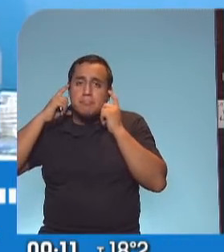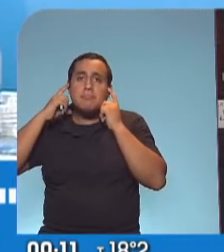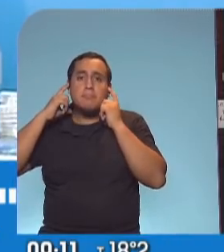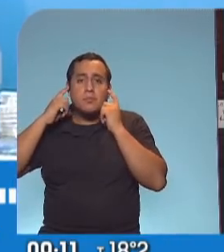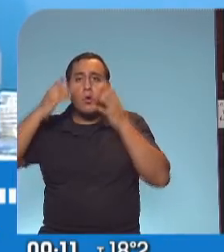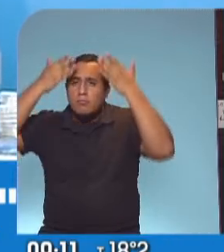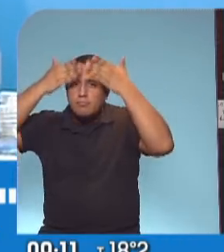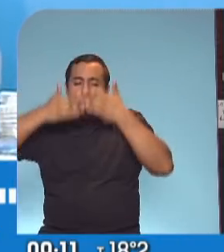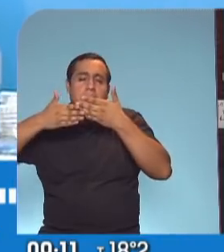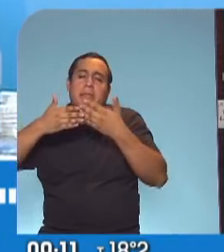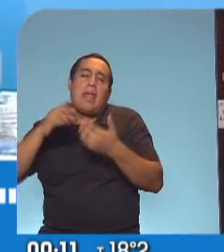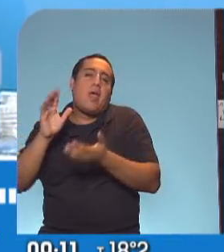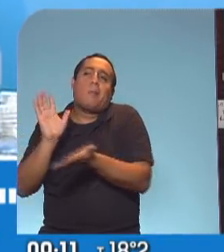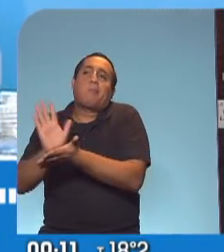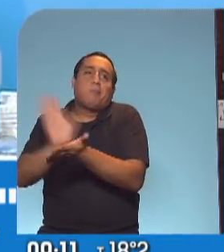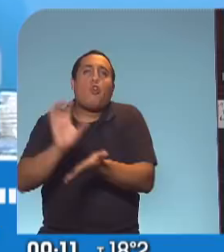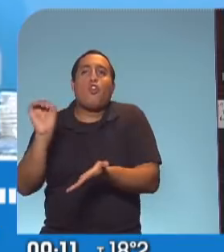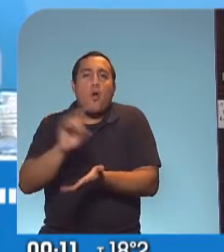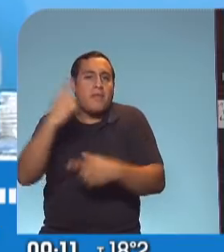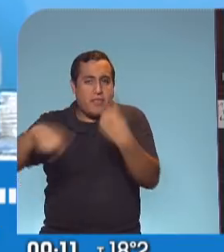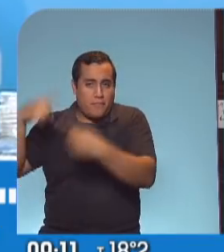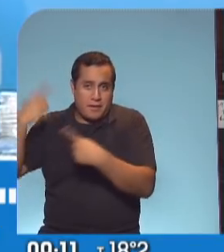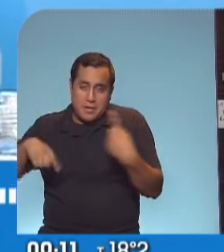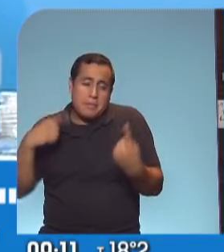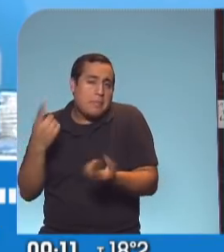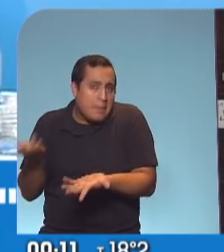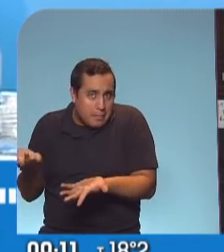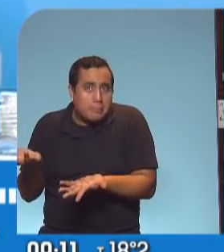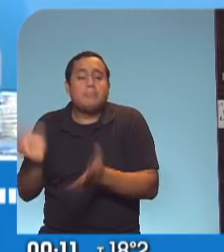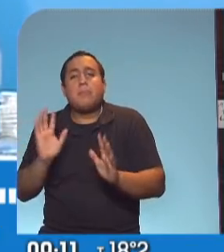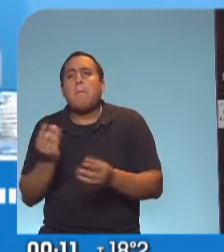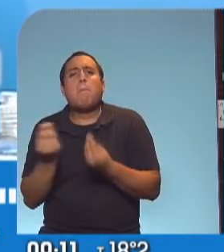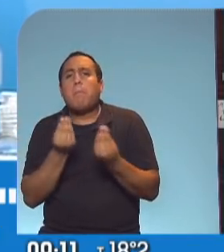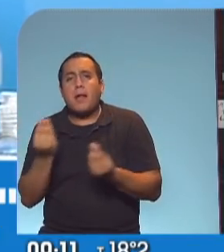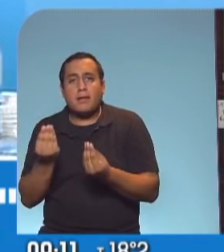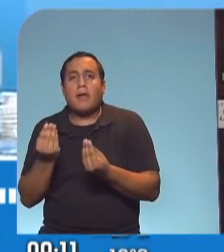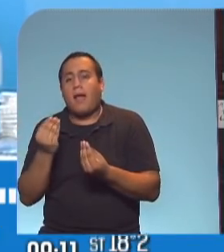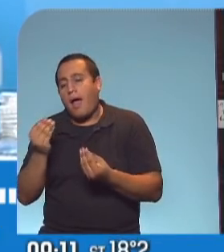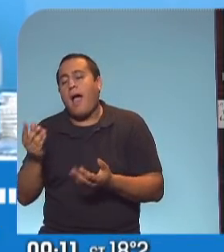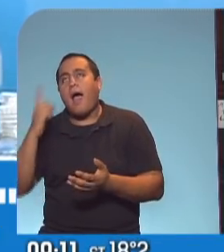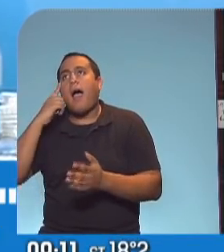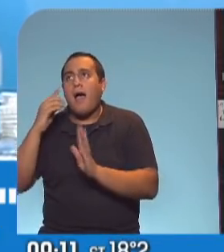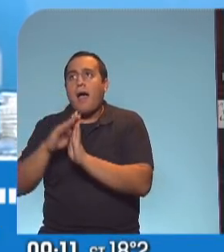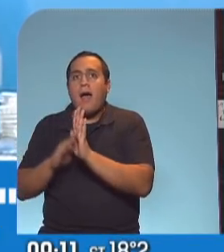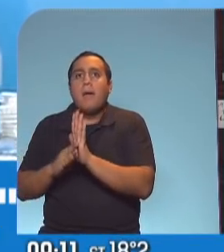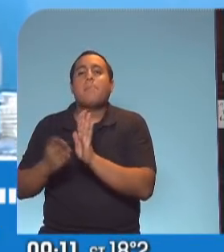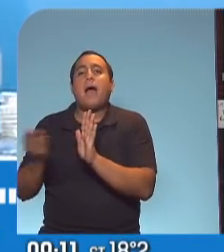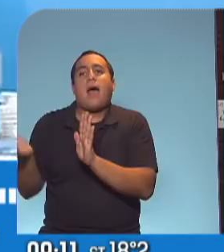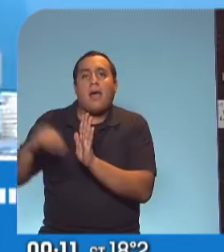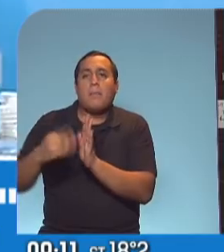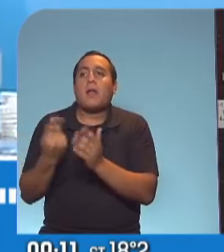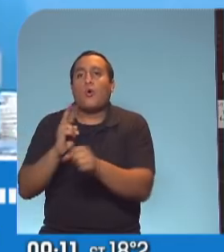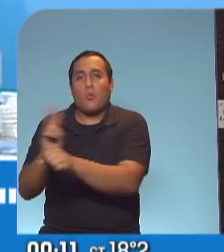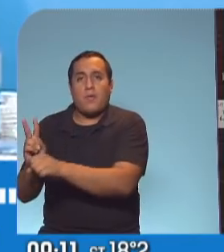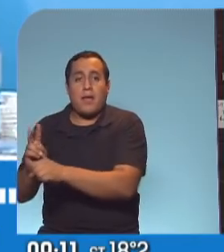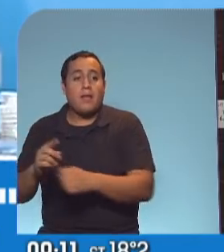máscaras o con todos los nombres que van teniendo, sociales o caseros, para poder agregar esta medida de prevención sin